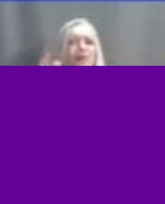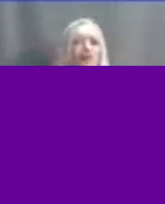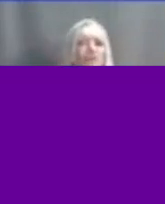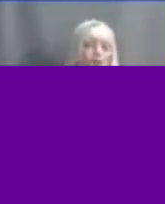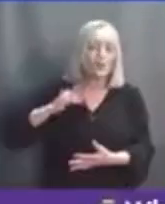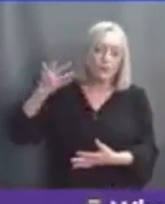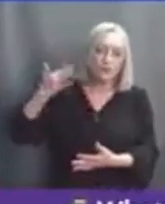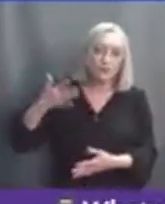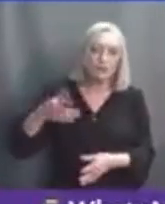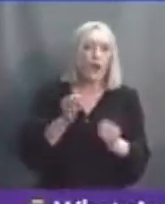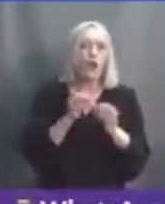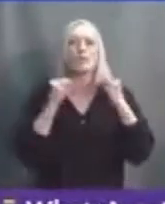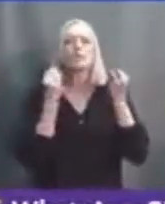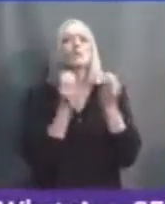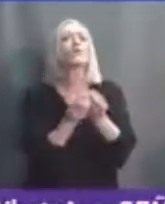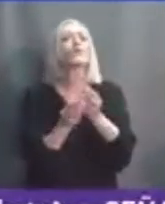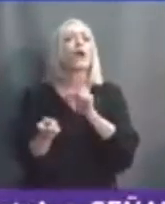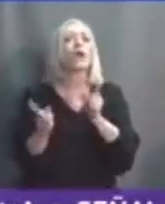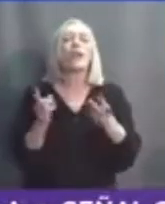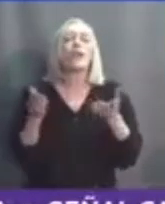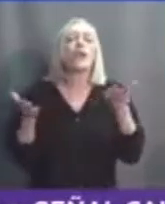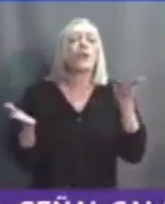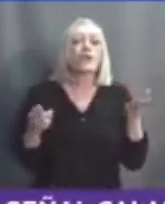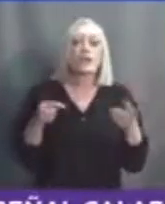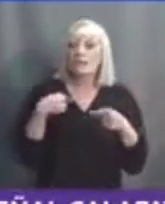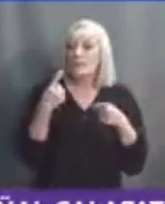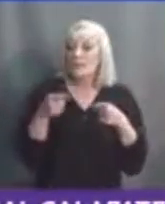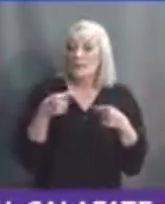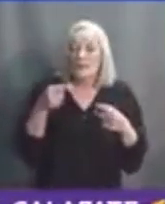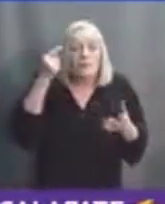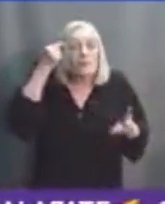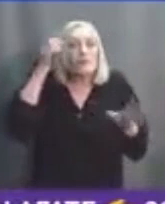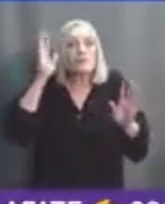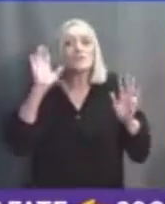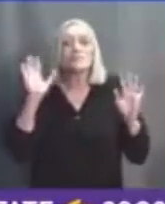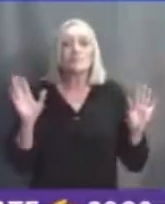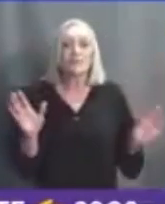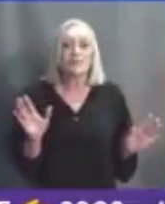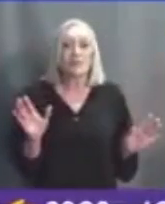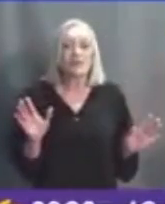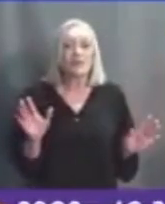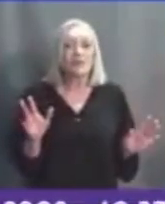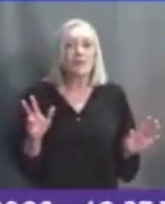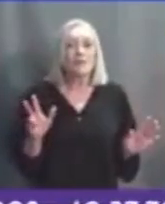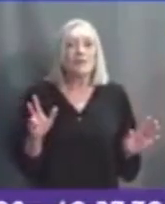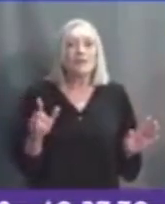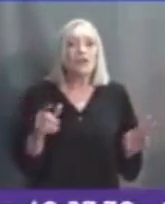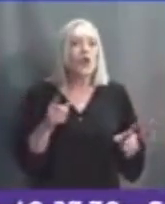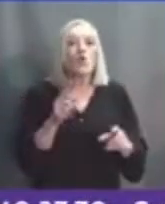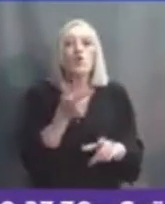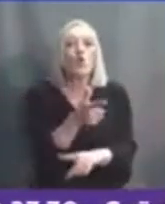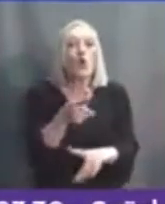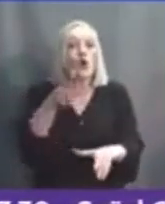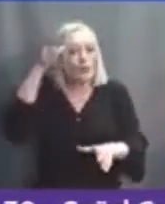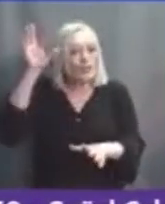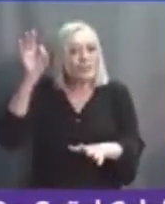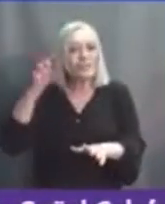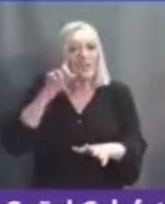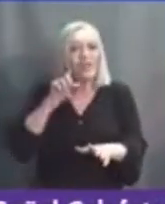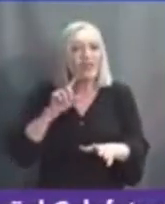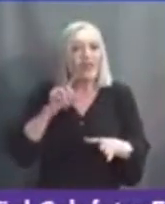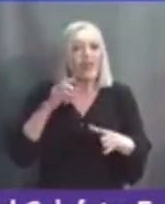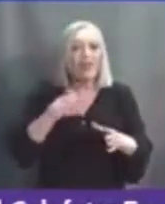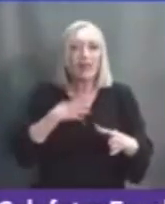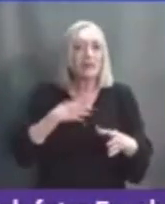el resultado seguimos sin poder tener más de 80 días de clases seguimos dependiendo